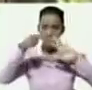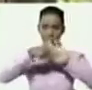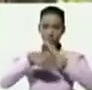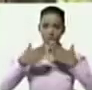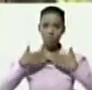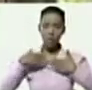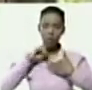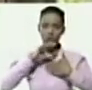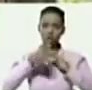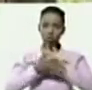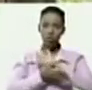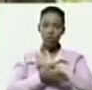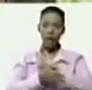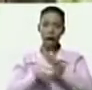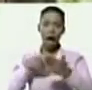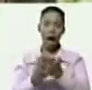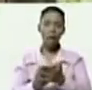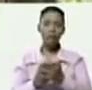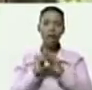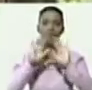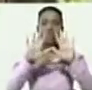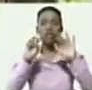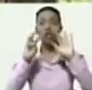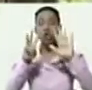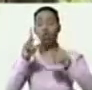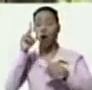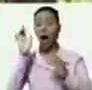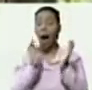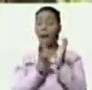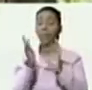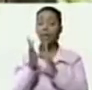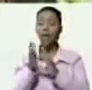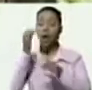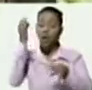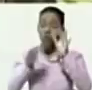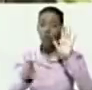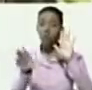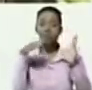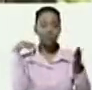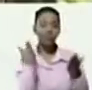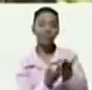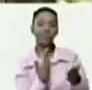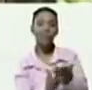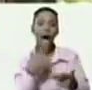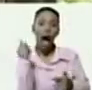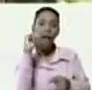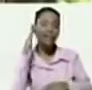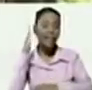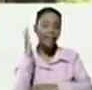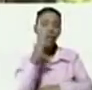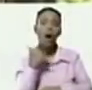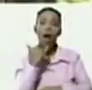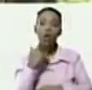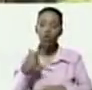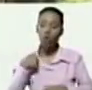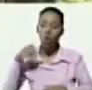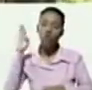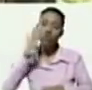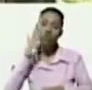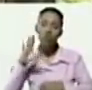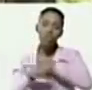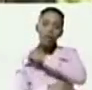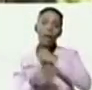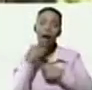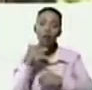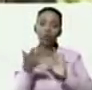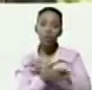Si hasta el 18 de abril se me justifica una sola infracción a la ley, si las